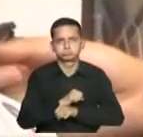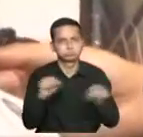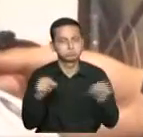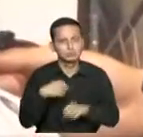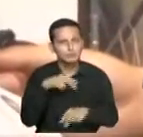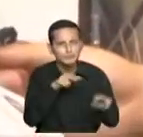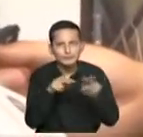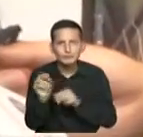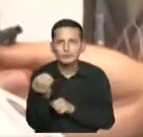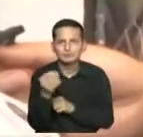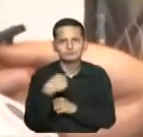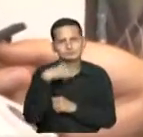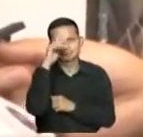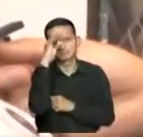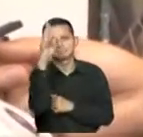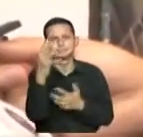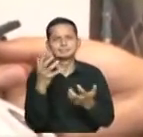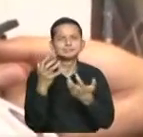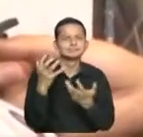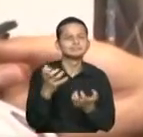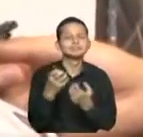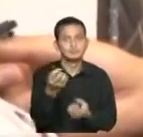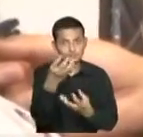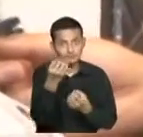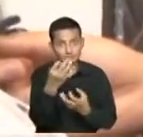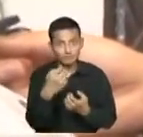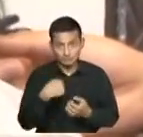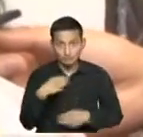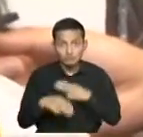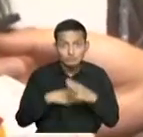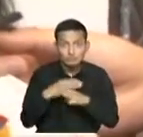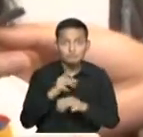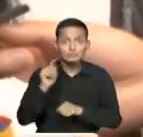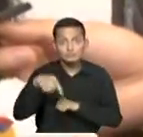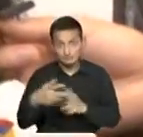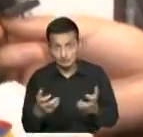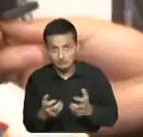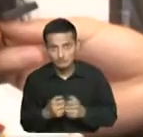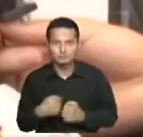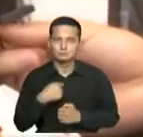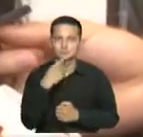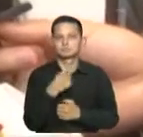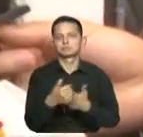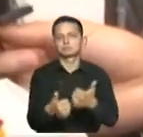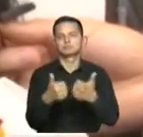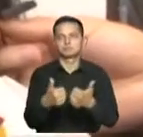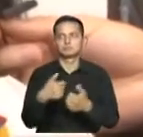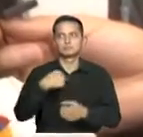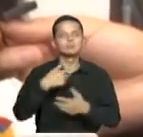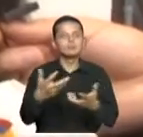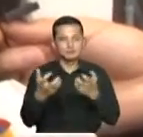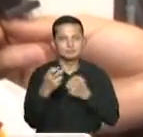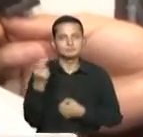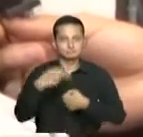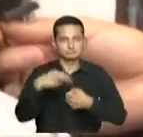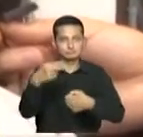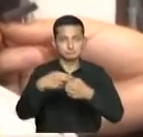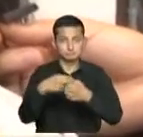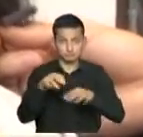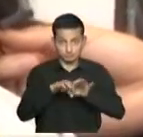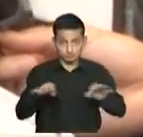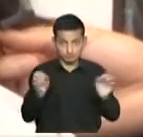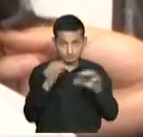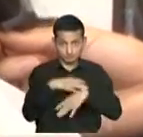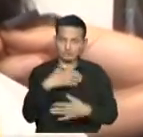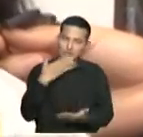chicos me ilusionaba, y de ahí cuando me dijeron que sí podía ser capaz, entonces yo dije, bueno, mi prioridad es el cupo y si es que logro la beca, pues gracias.